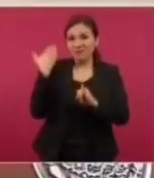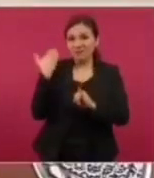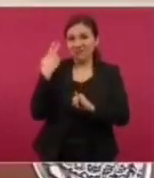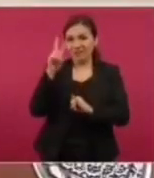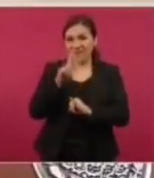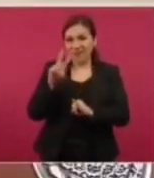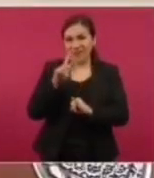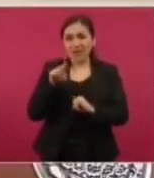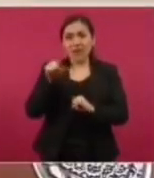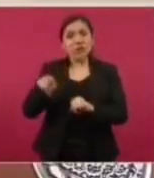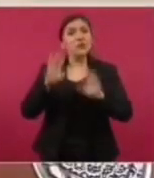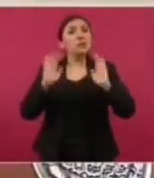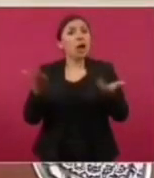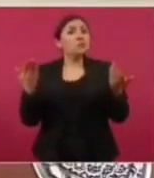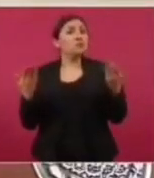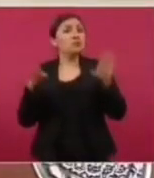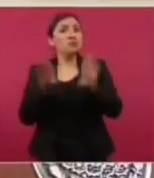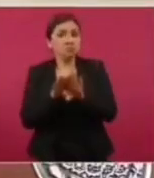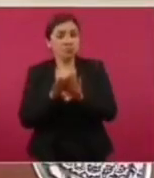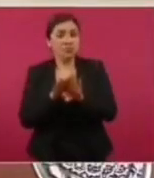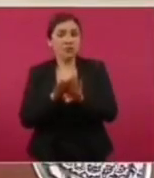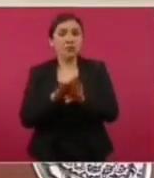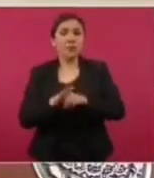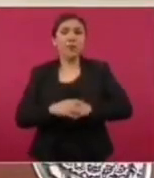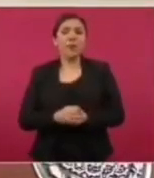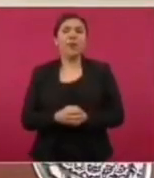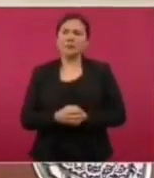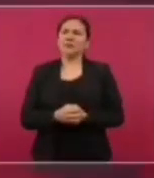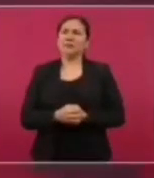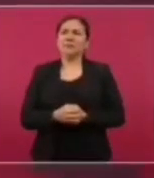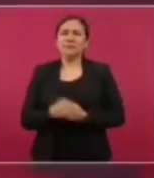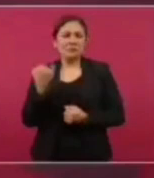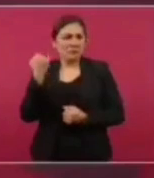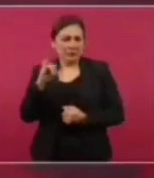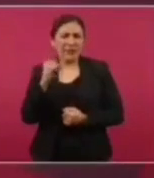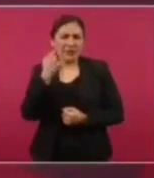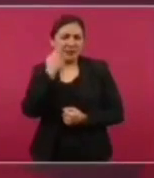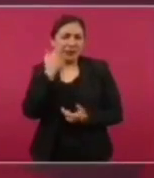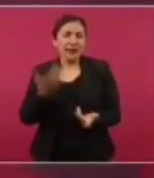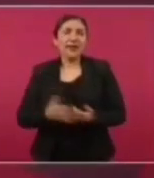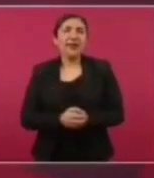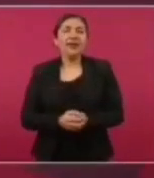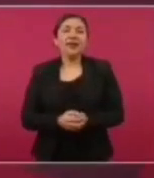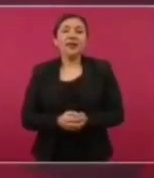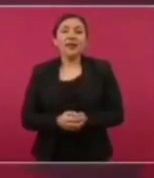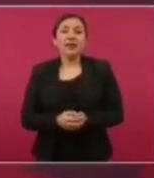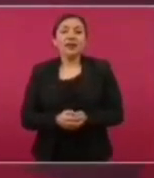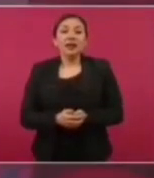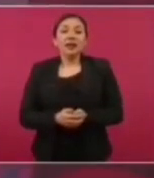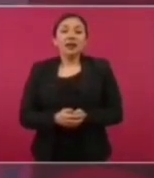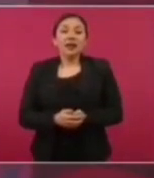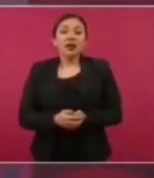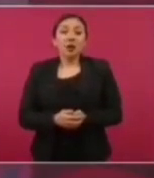aeropuerto Felipe Ángeles. Fíjense, es